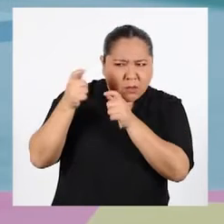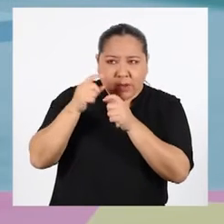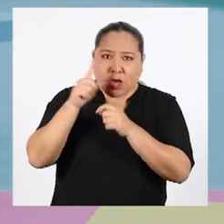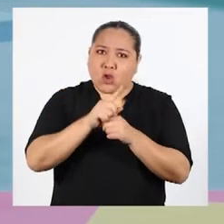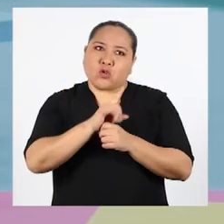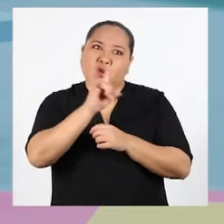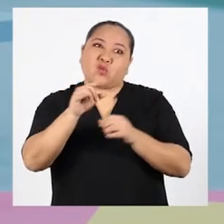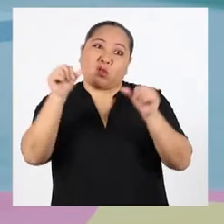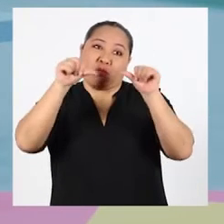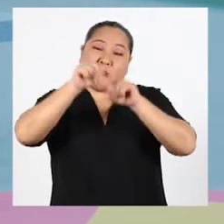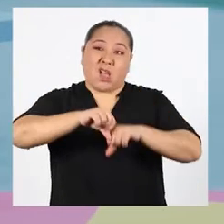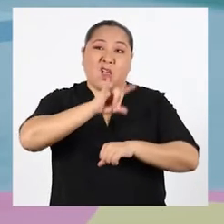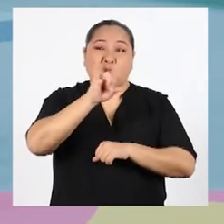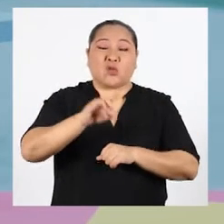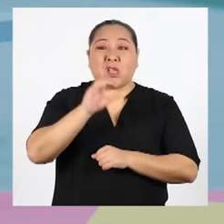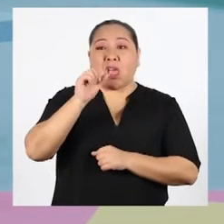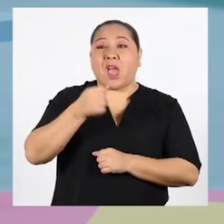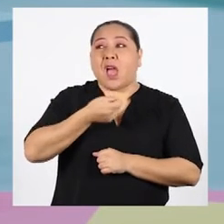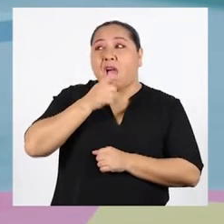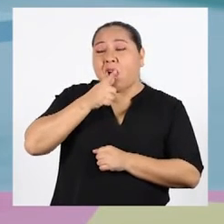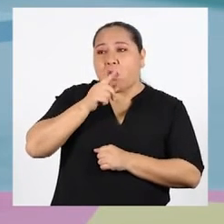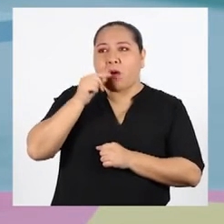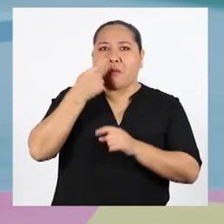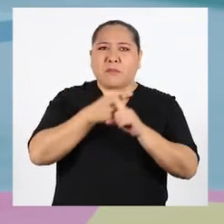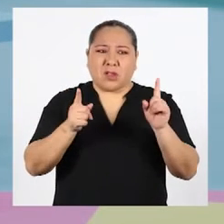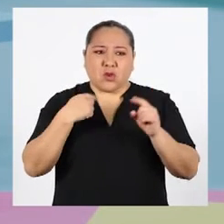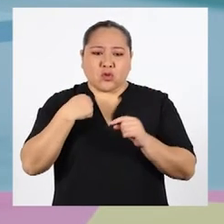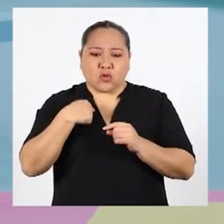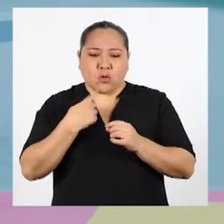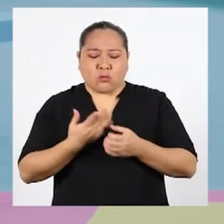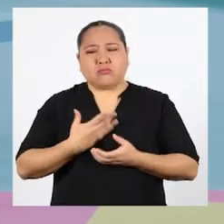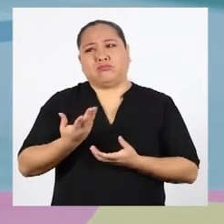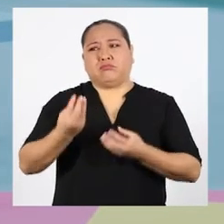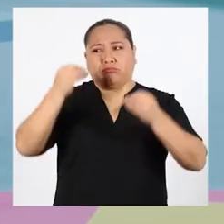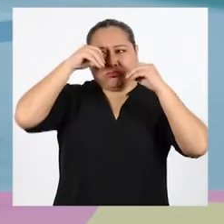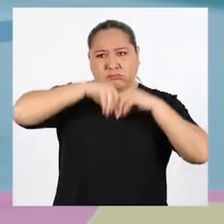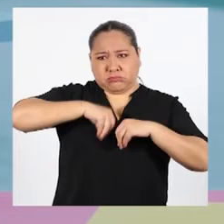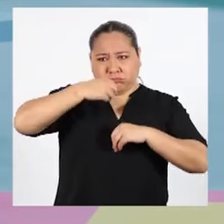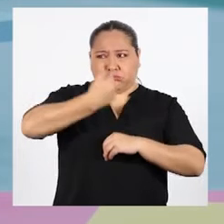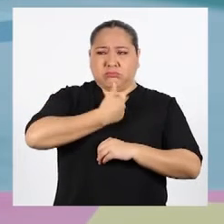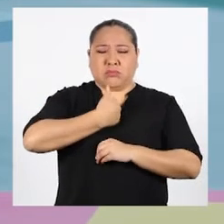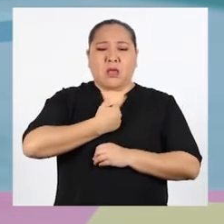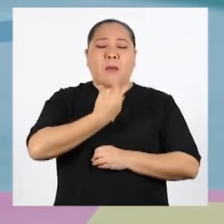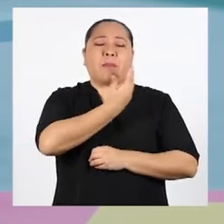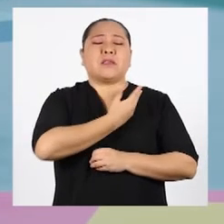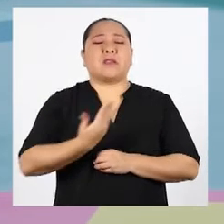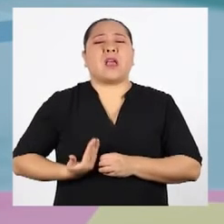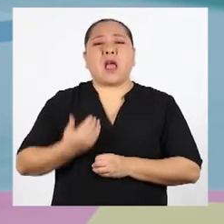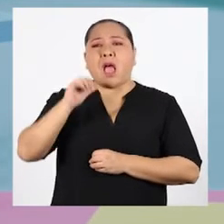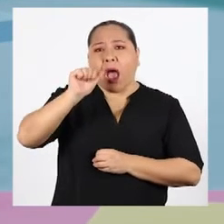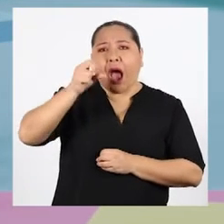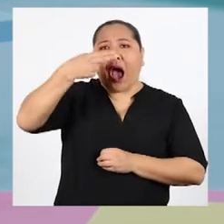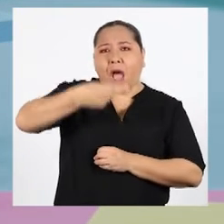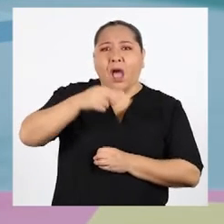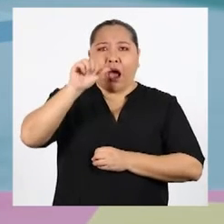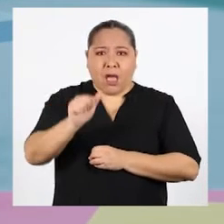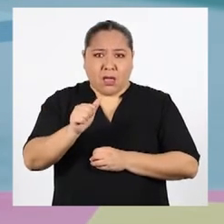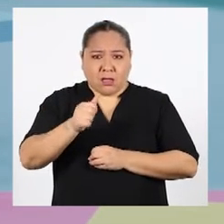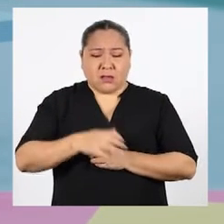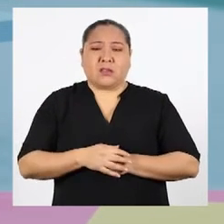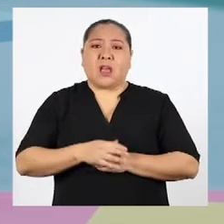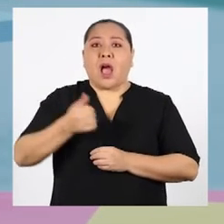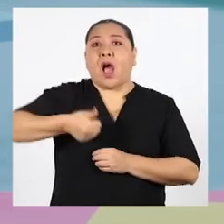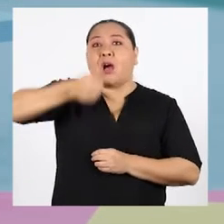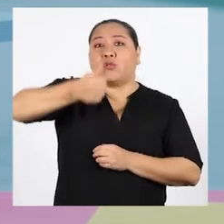para que no se malgaste el uso del agua. Pero a pesar de haber sido autodesignado presidente de la